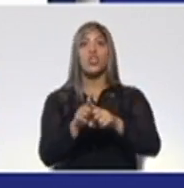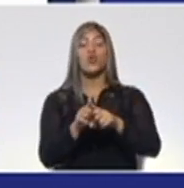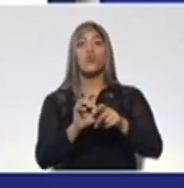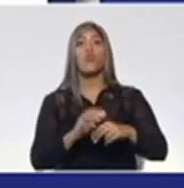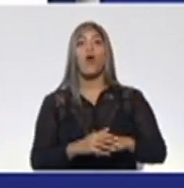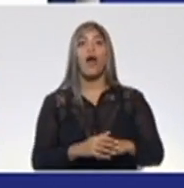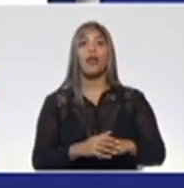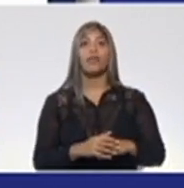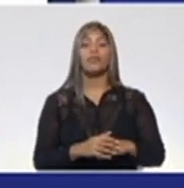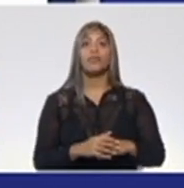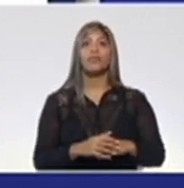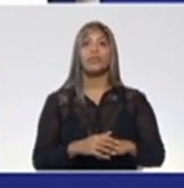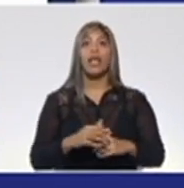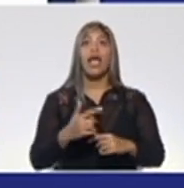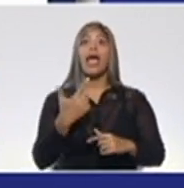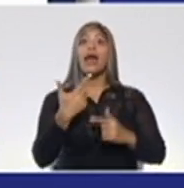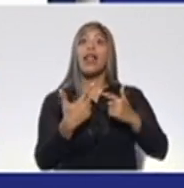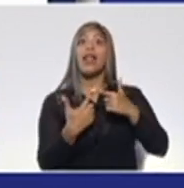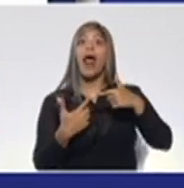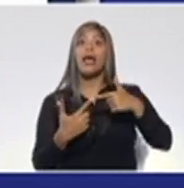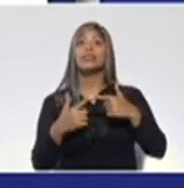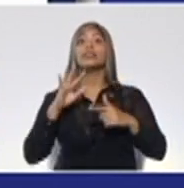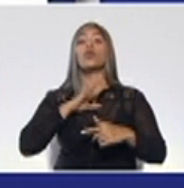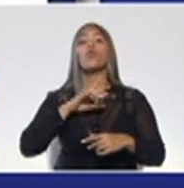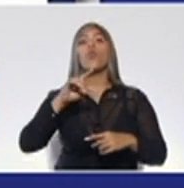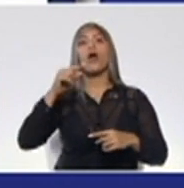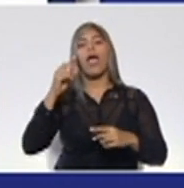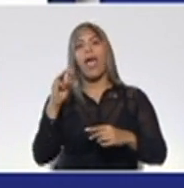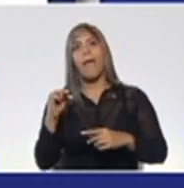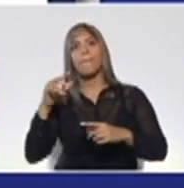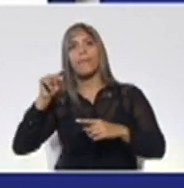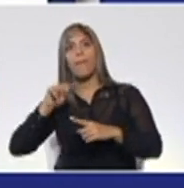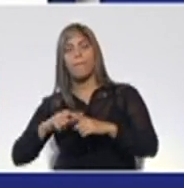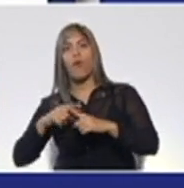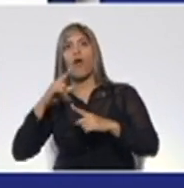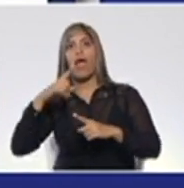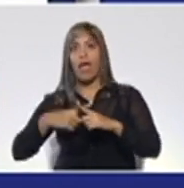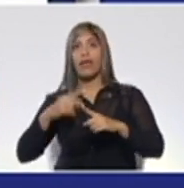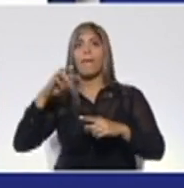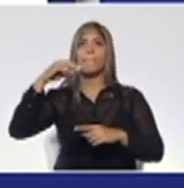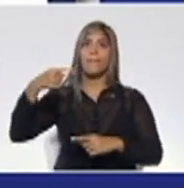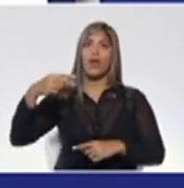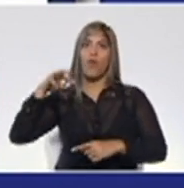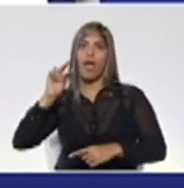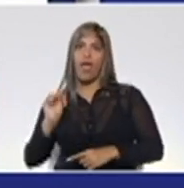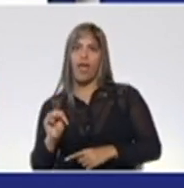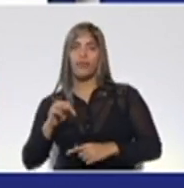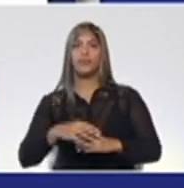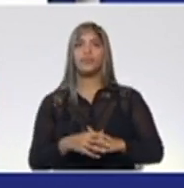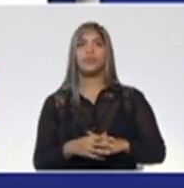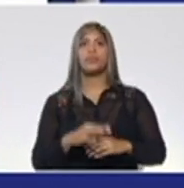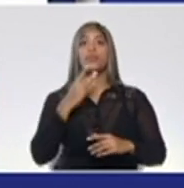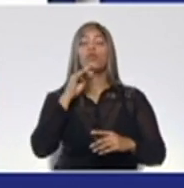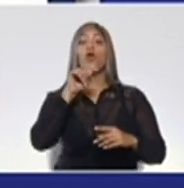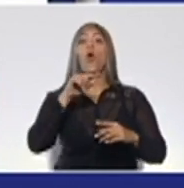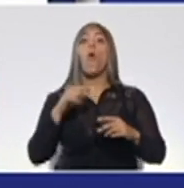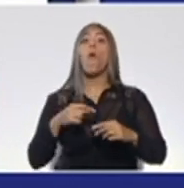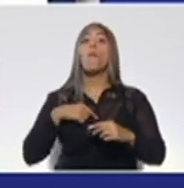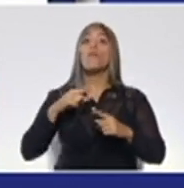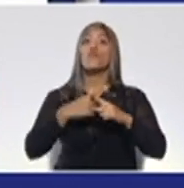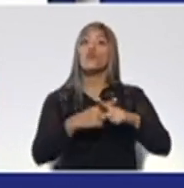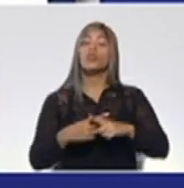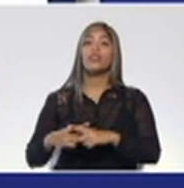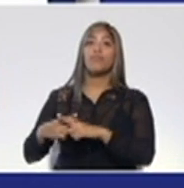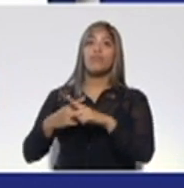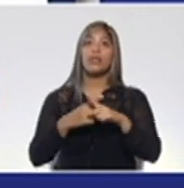de cuyo índice es m por n de x. Es decir, en esta propiedad se multiplican los índices, donde